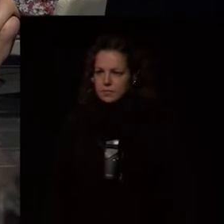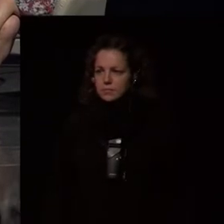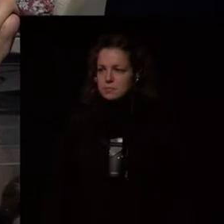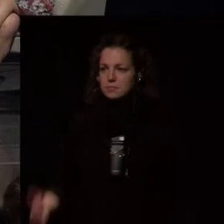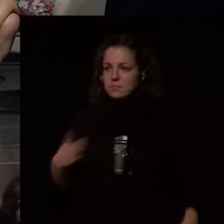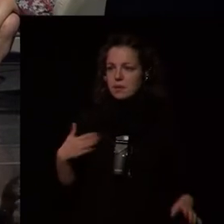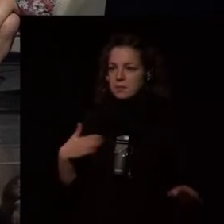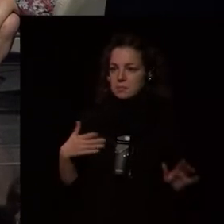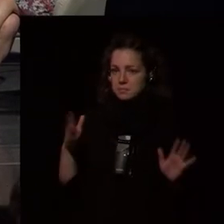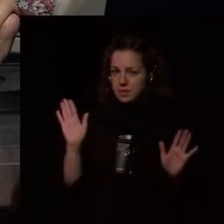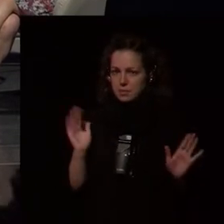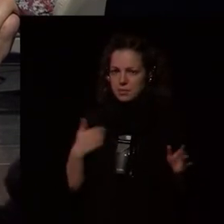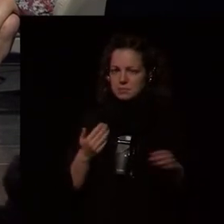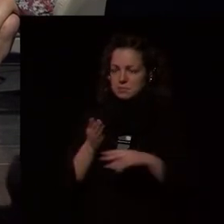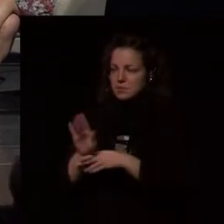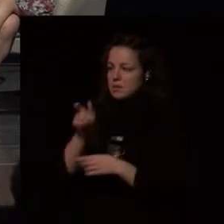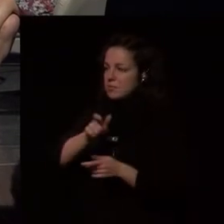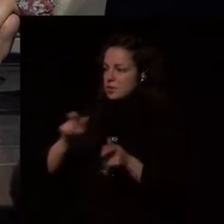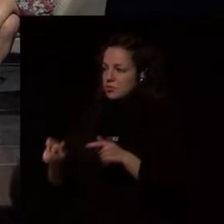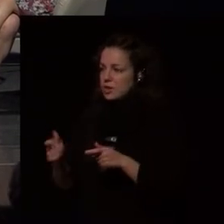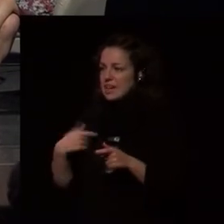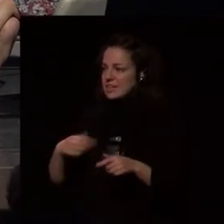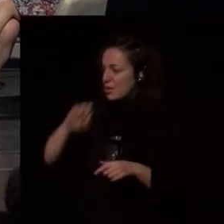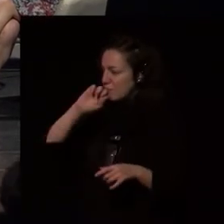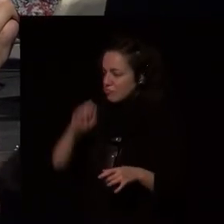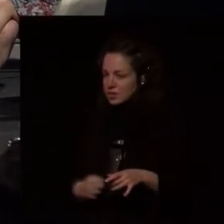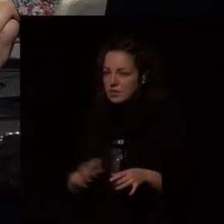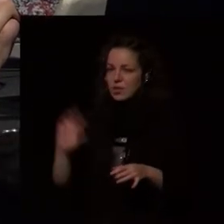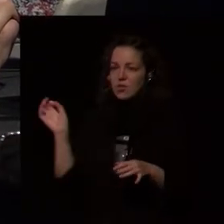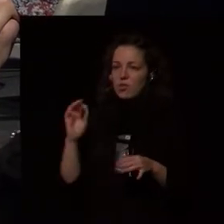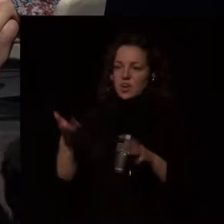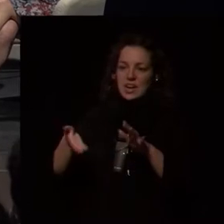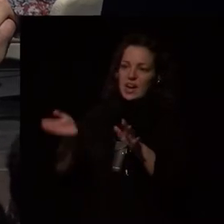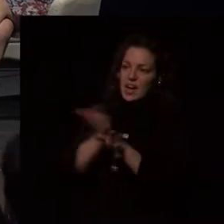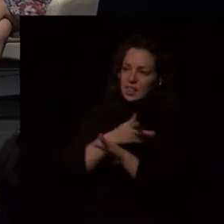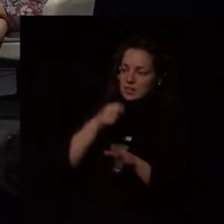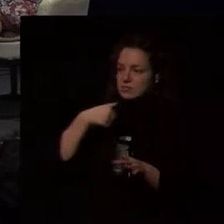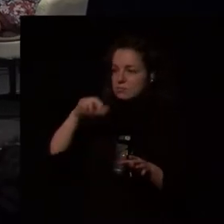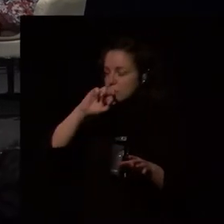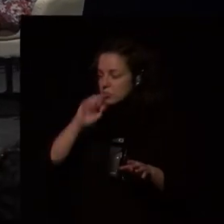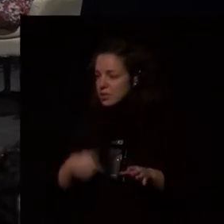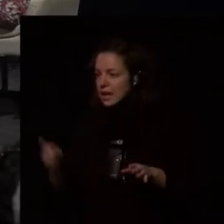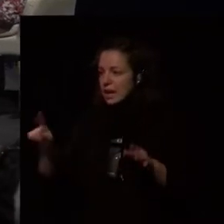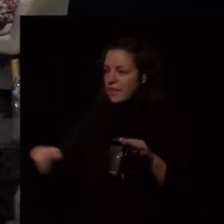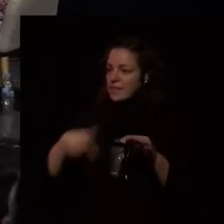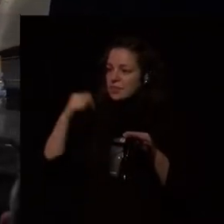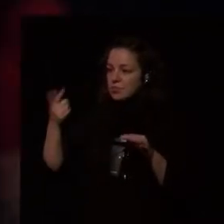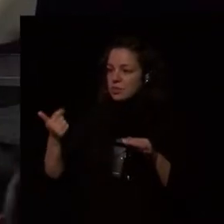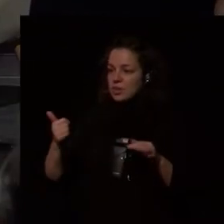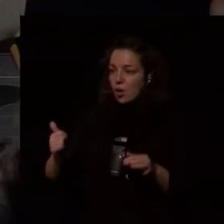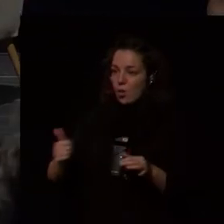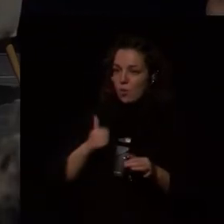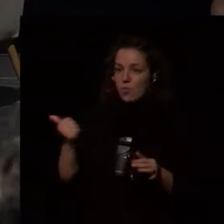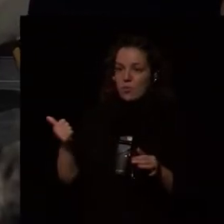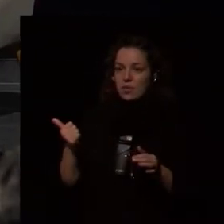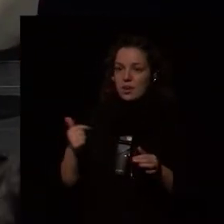Para mí, presentar a gente que admiras o que has admirado y que después has tenido la